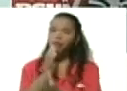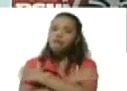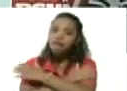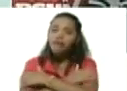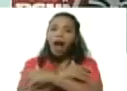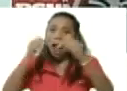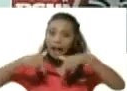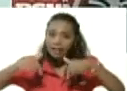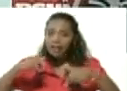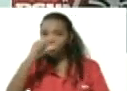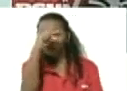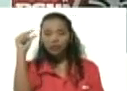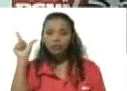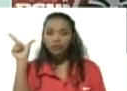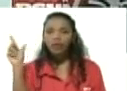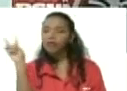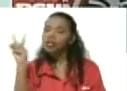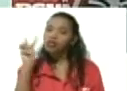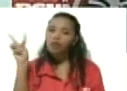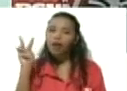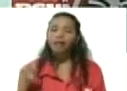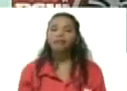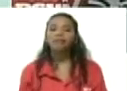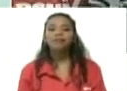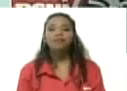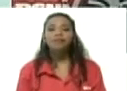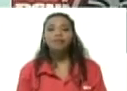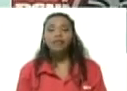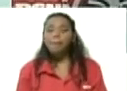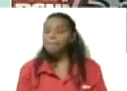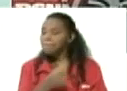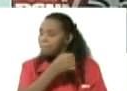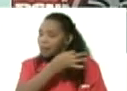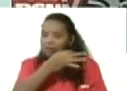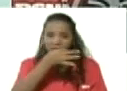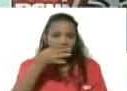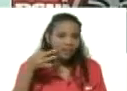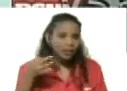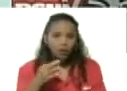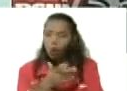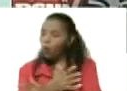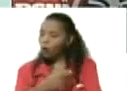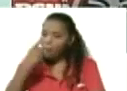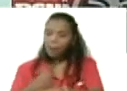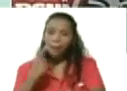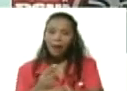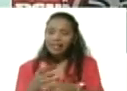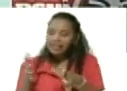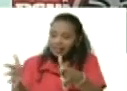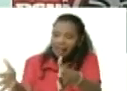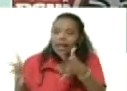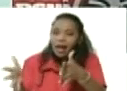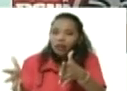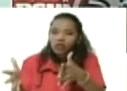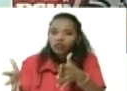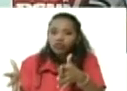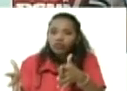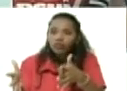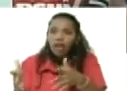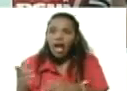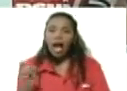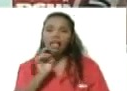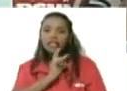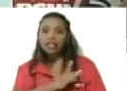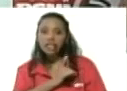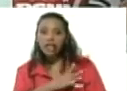desde aquí del Partido Socialista Unido de Venezuela. Tremendo juego. Le ganaron a